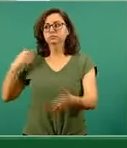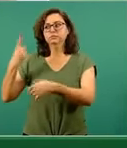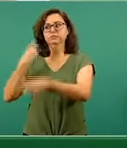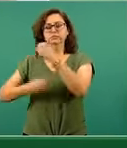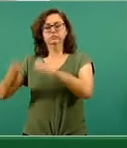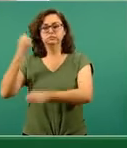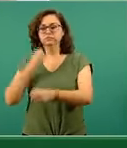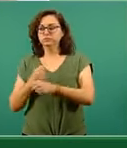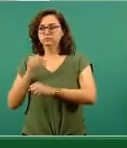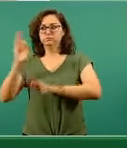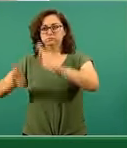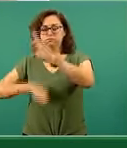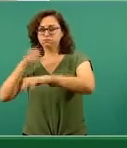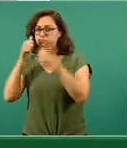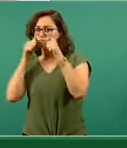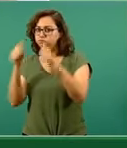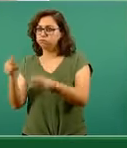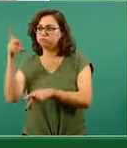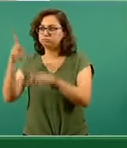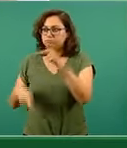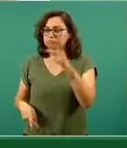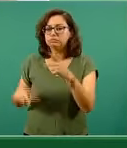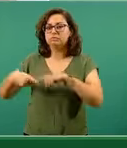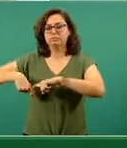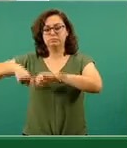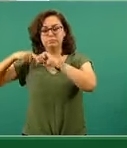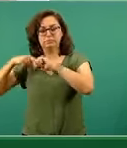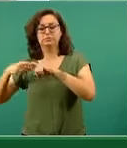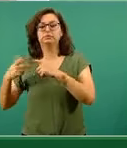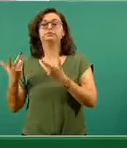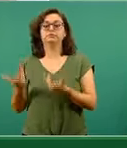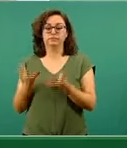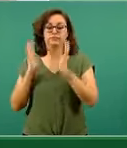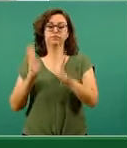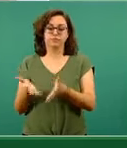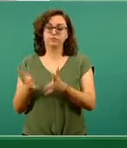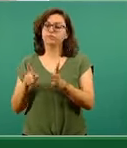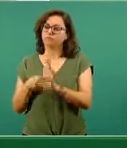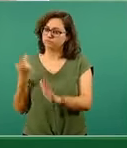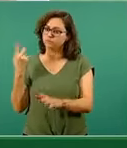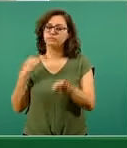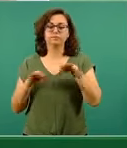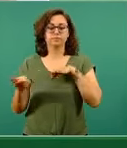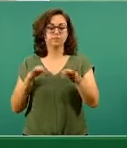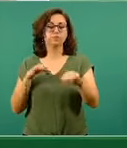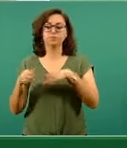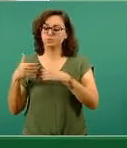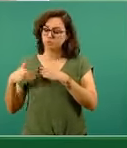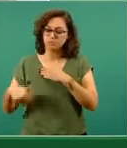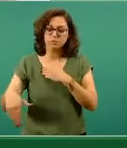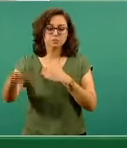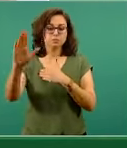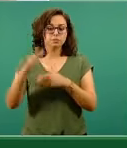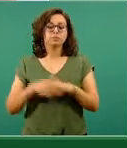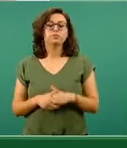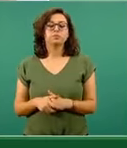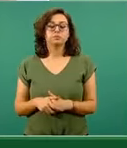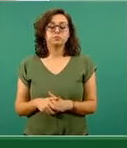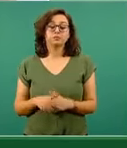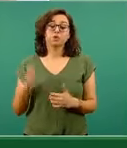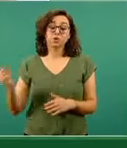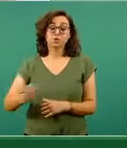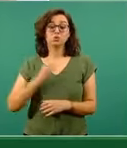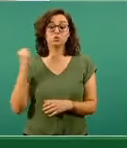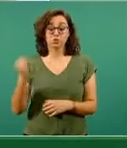un poquito rezagados en cuanto a sus consultas y sus cirugías. Ya estamos retomando esas acciones y repito,